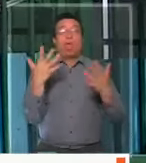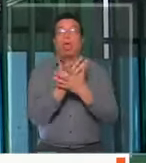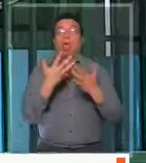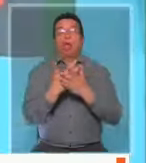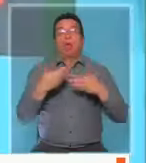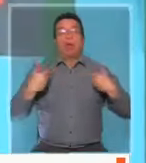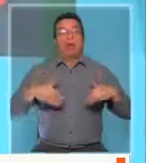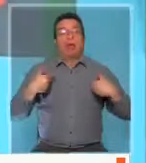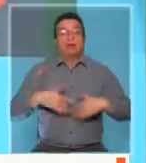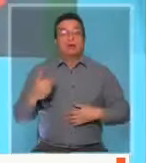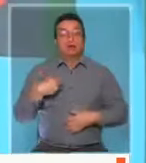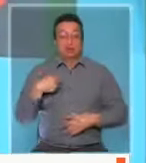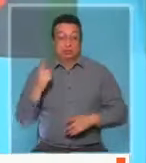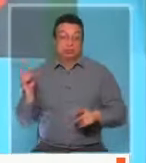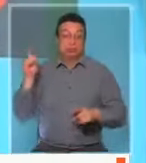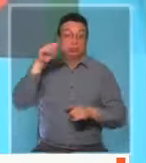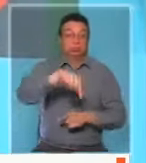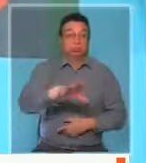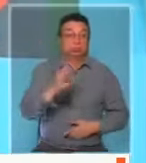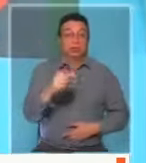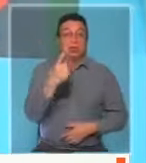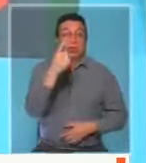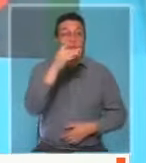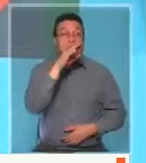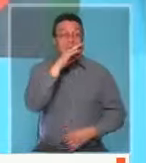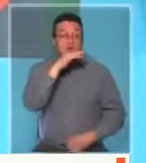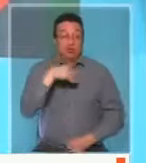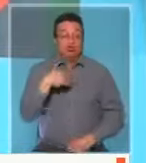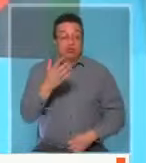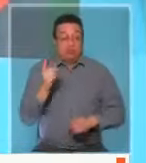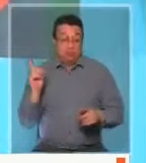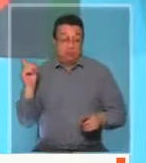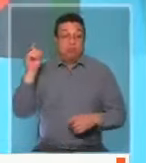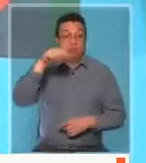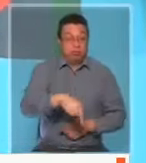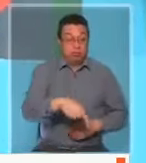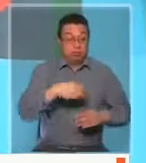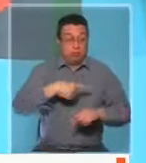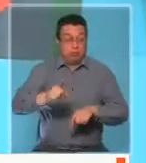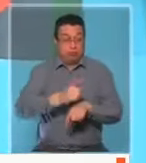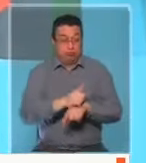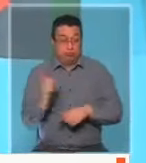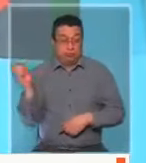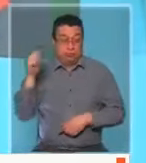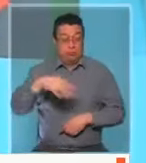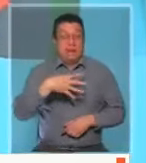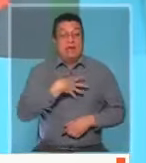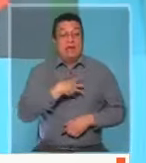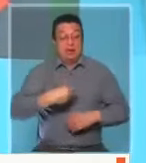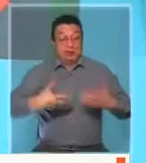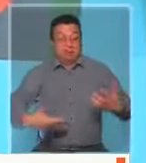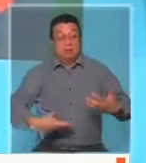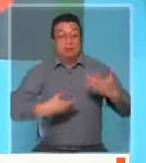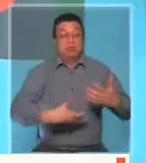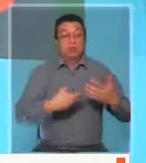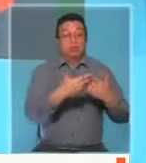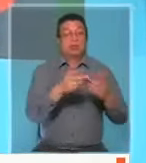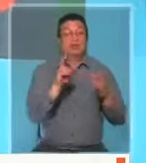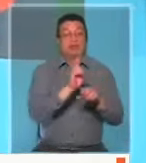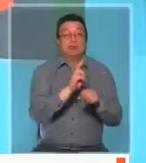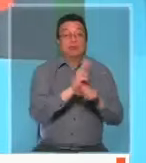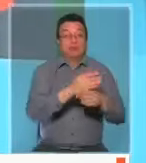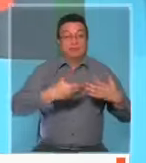Yo llegué, me demoré aproximadamente 1 minuto porque ya estaba afuera. Mi hijo estaba en brazos de la educadora de